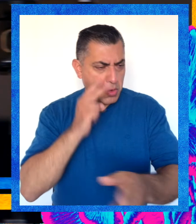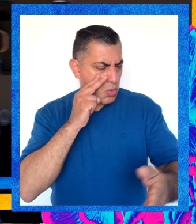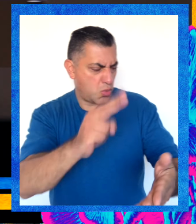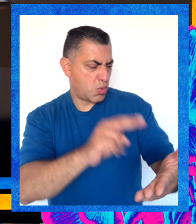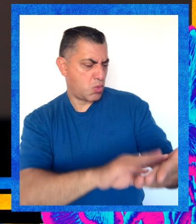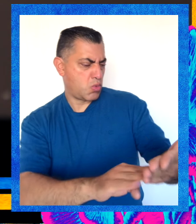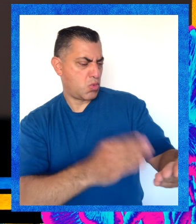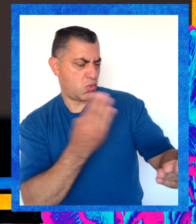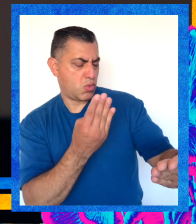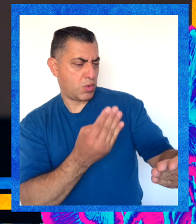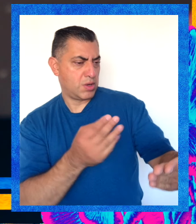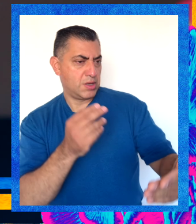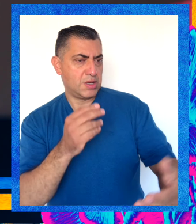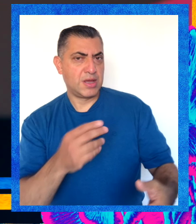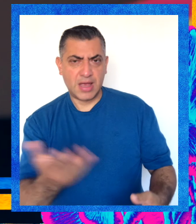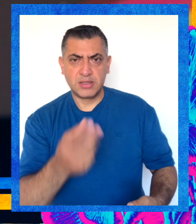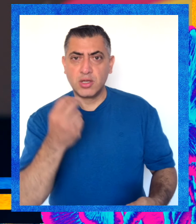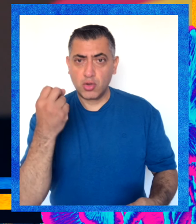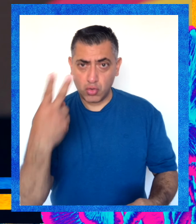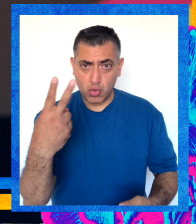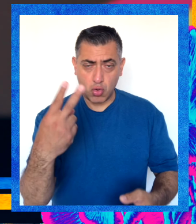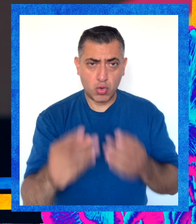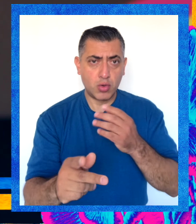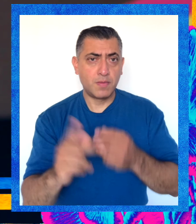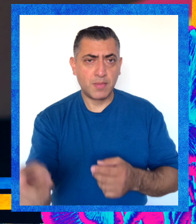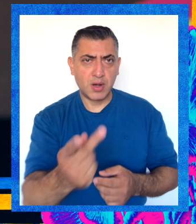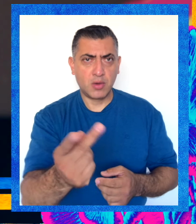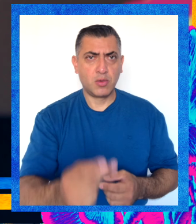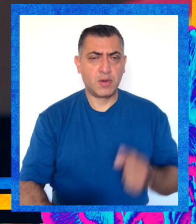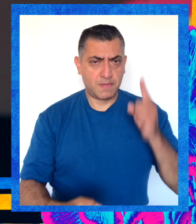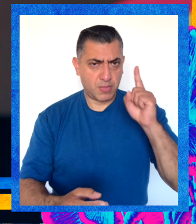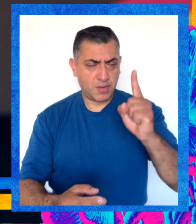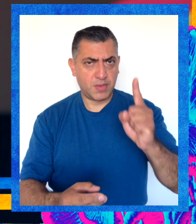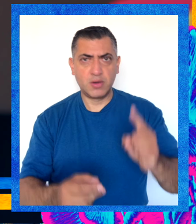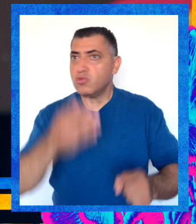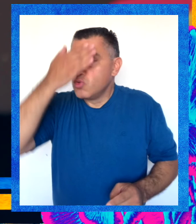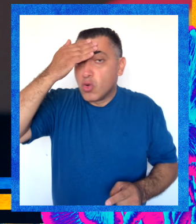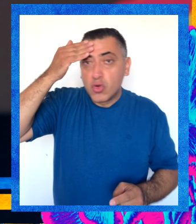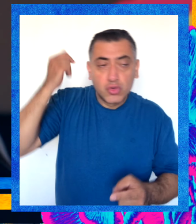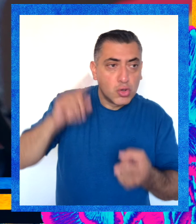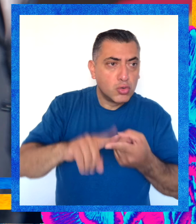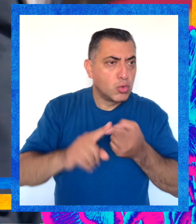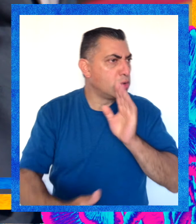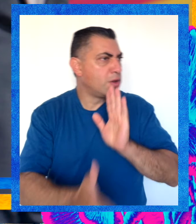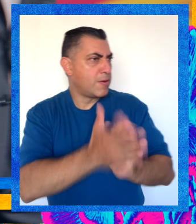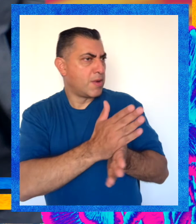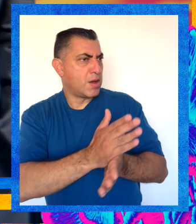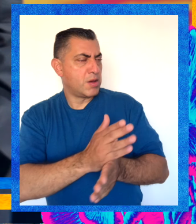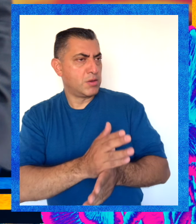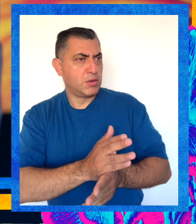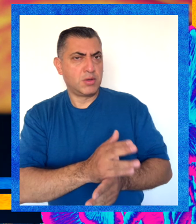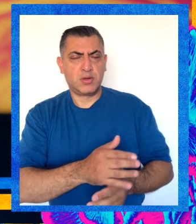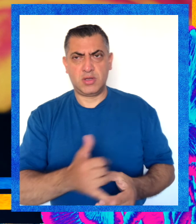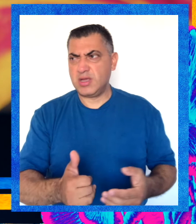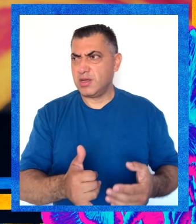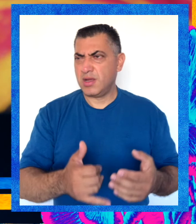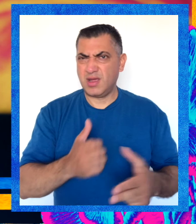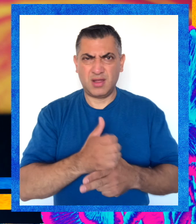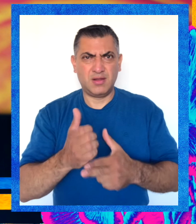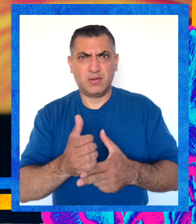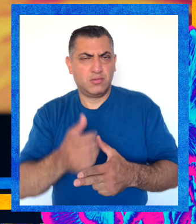que en esta narrativa enlace dos preguntas la primera pregunta qué haces no sabemos a dónde vas número uno y entonces